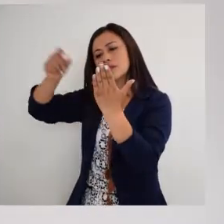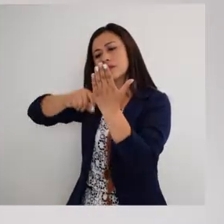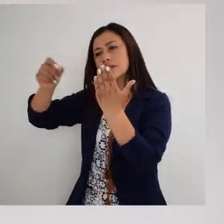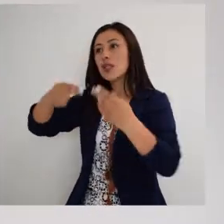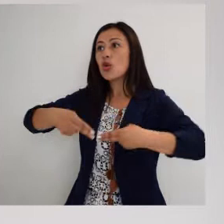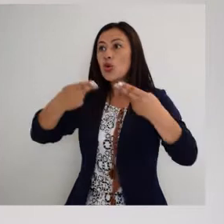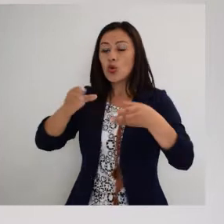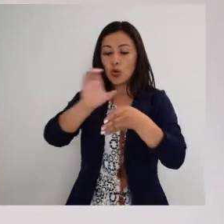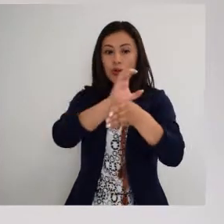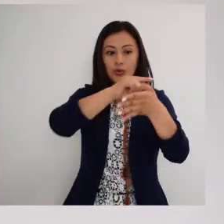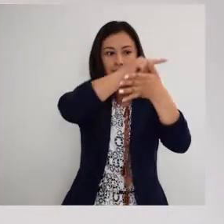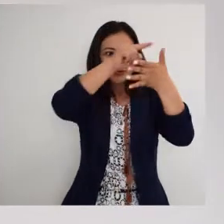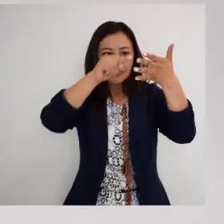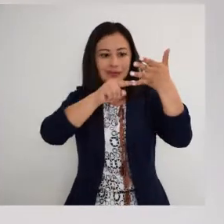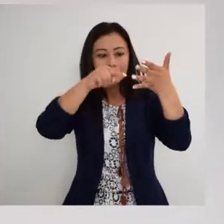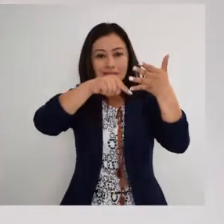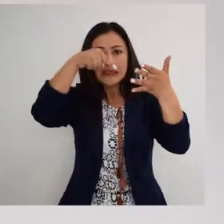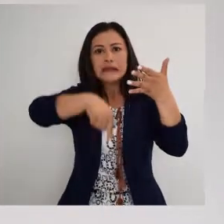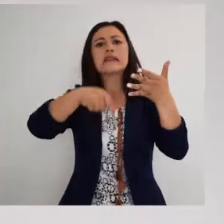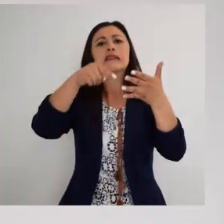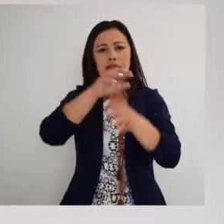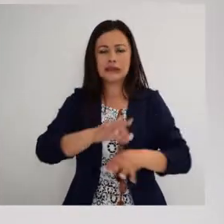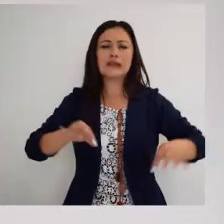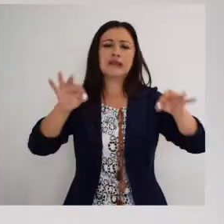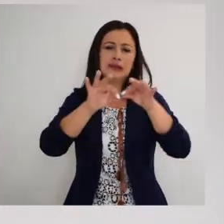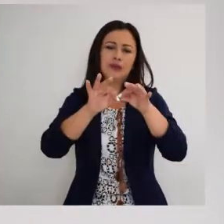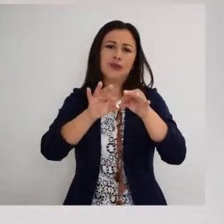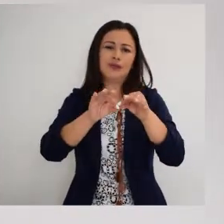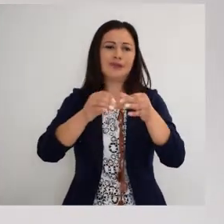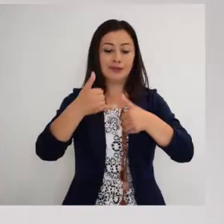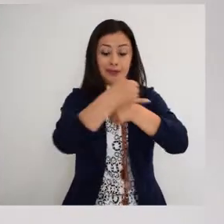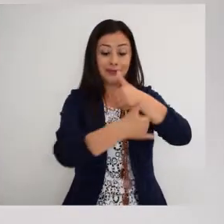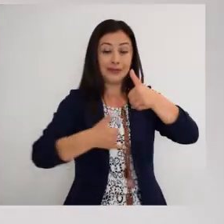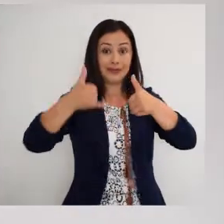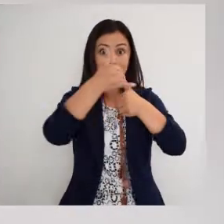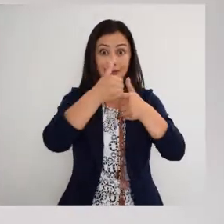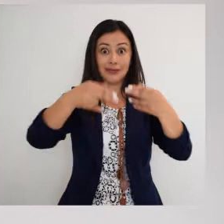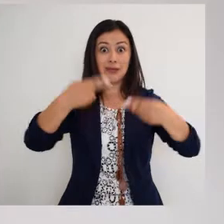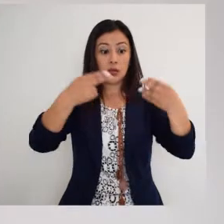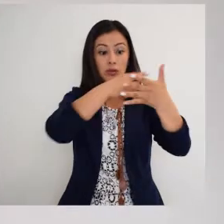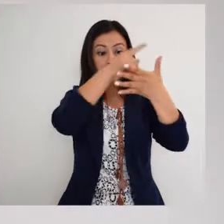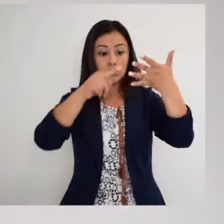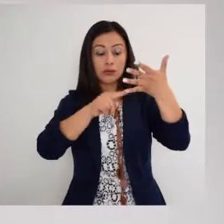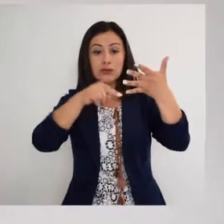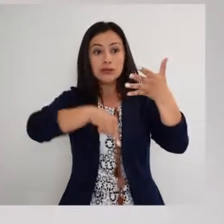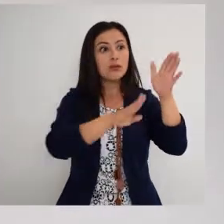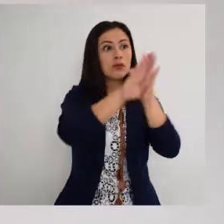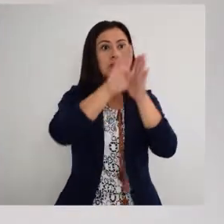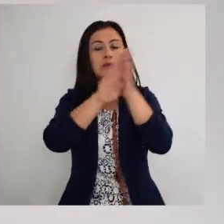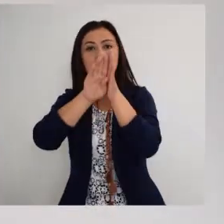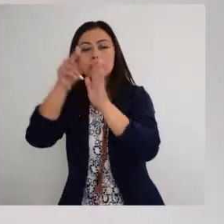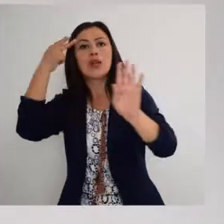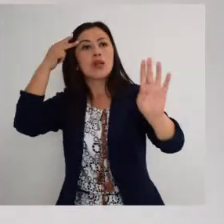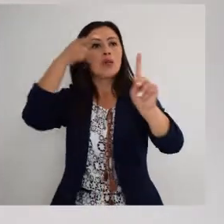nos ubiquen en ese rango especial de ser los quintos a nivel nacional como ciudades competitivas y